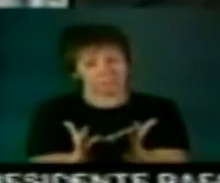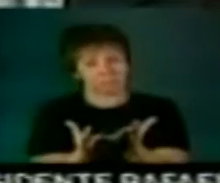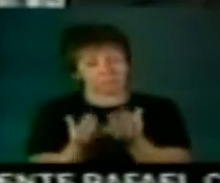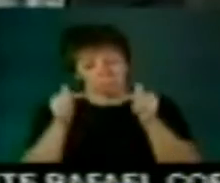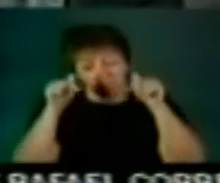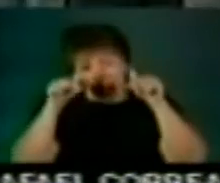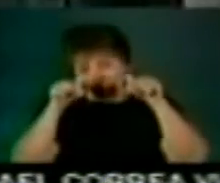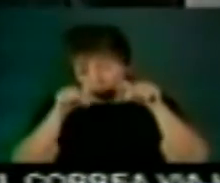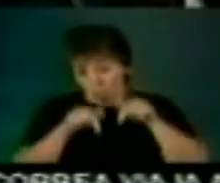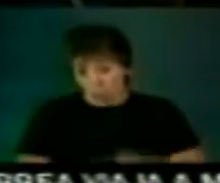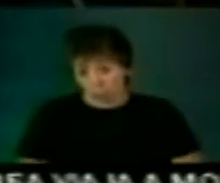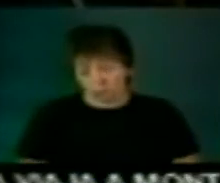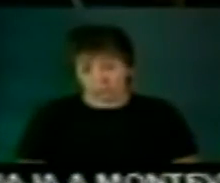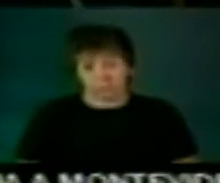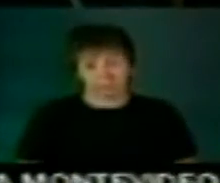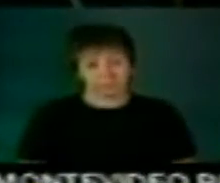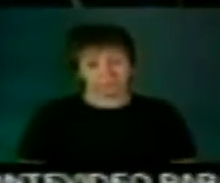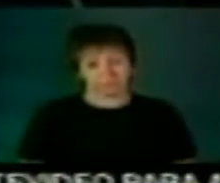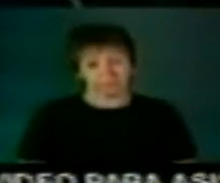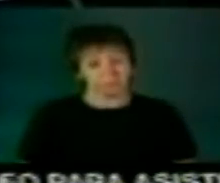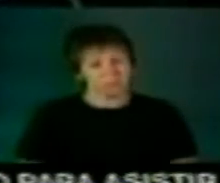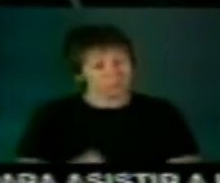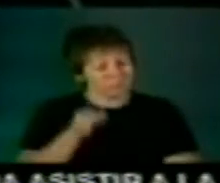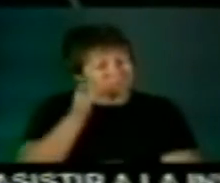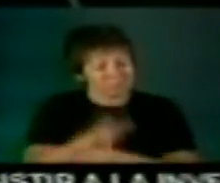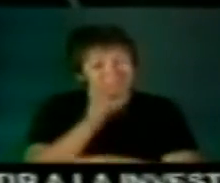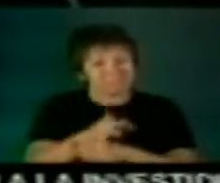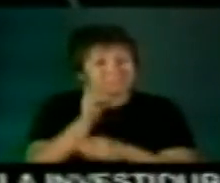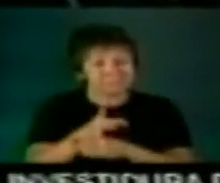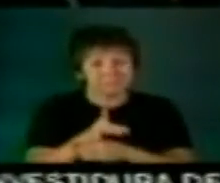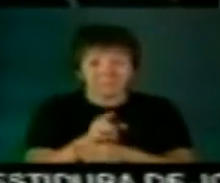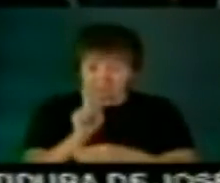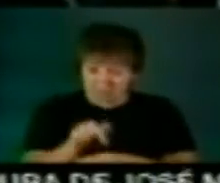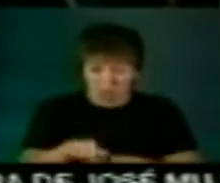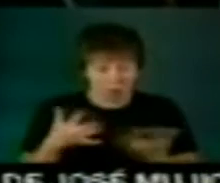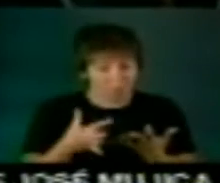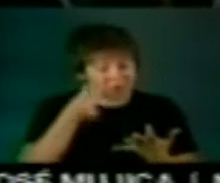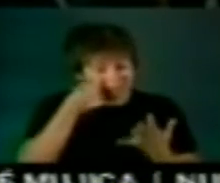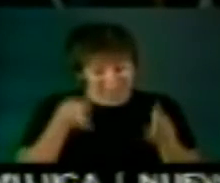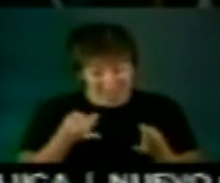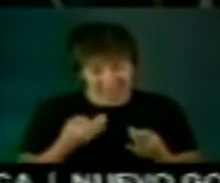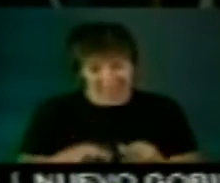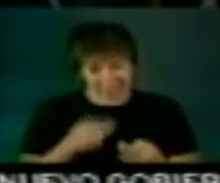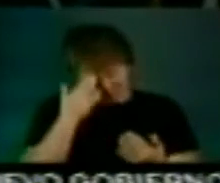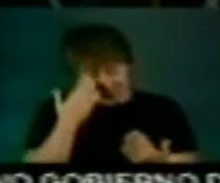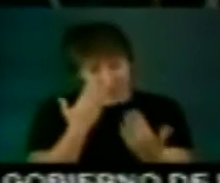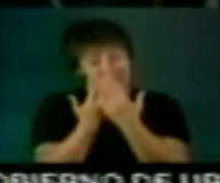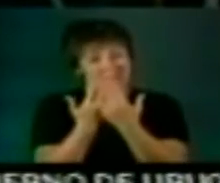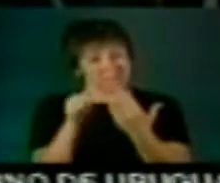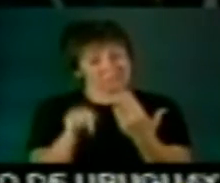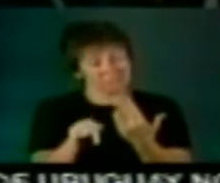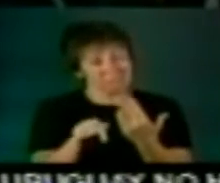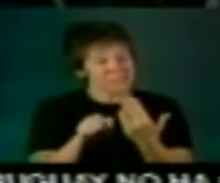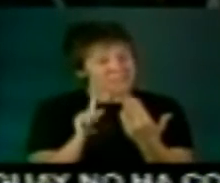Hoy, ante los desafíos no previsibles de la realidad, casi todos pensamos